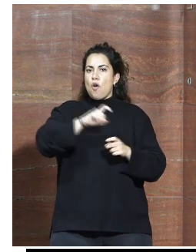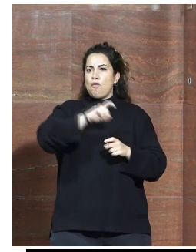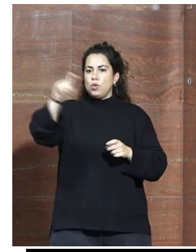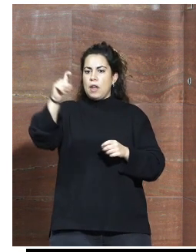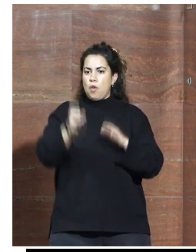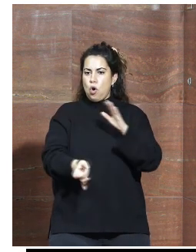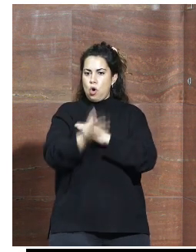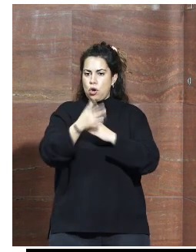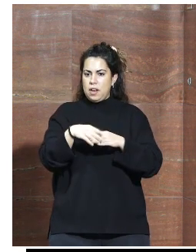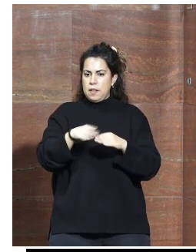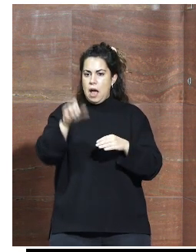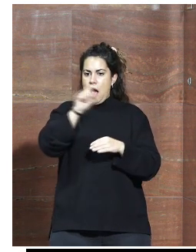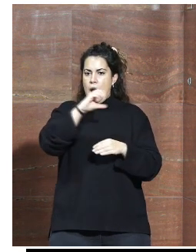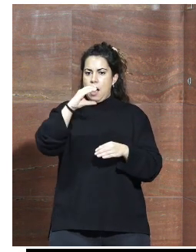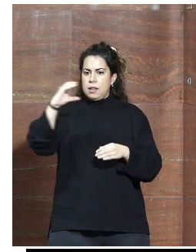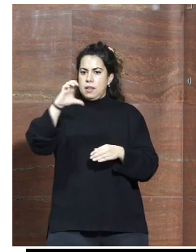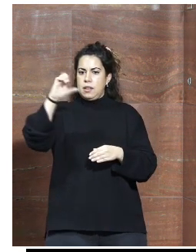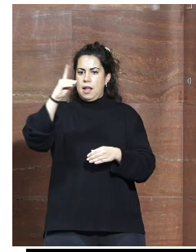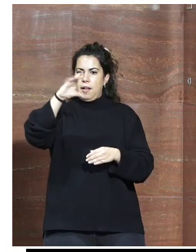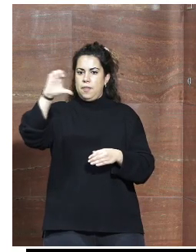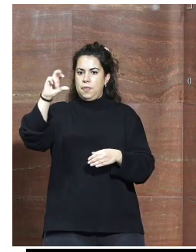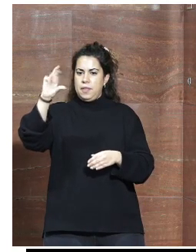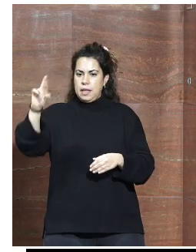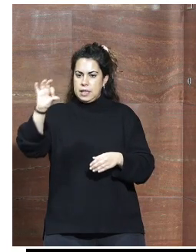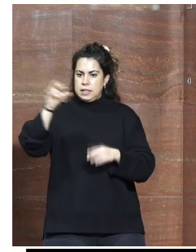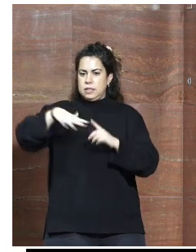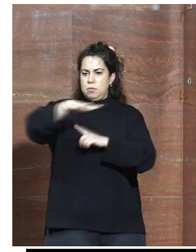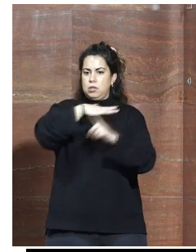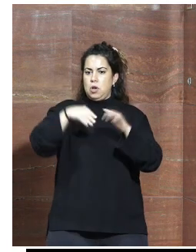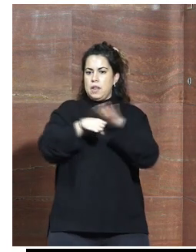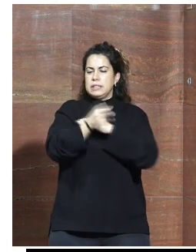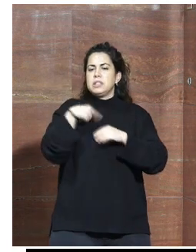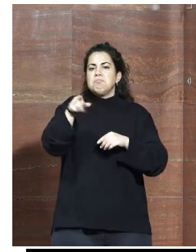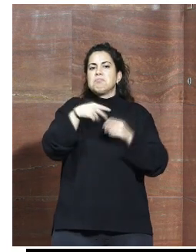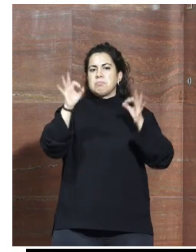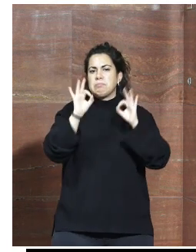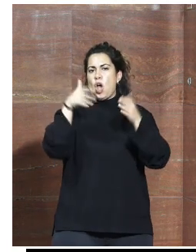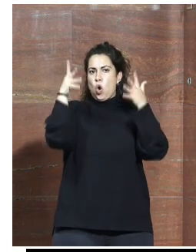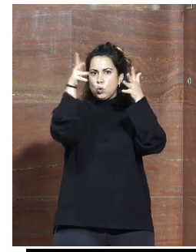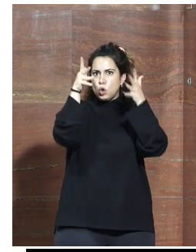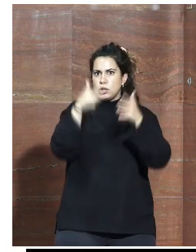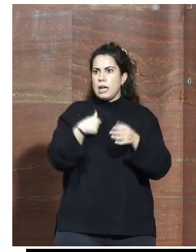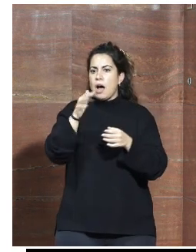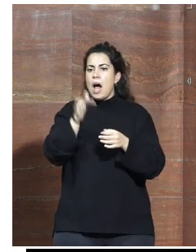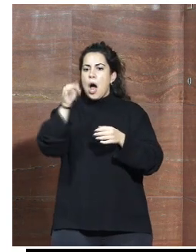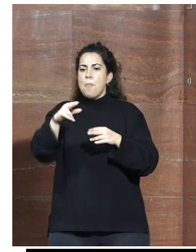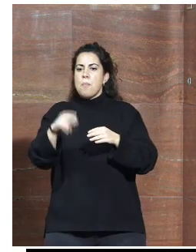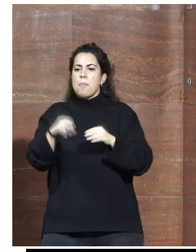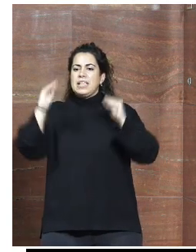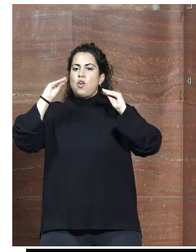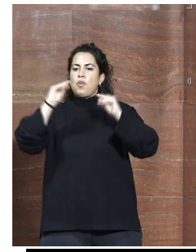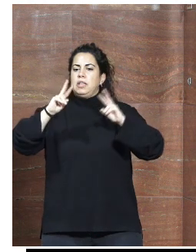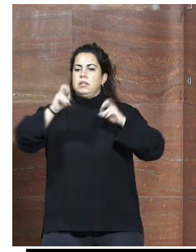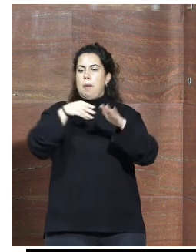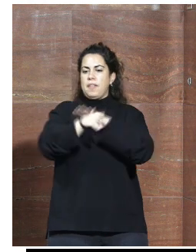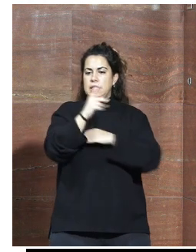Entornos y Servicios Accesibles, que es una empresa especializada en consultoría, proyectos, obras y formación en accesibilidad